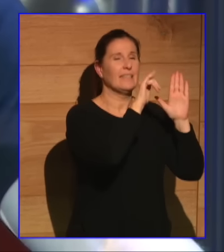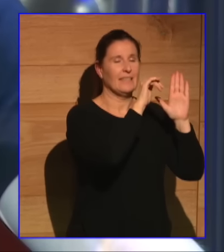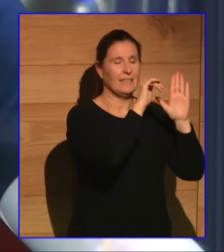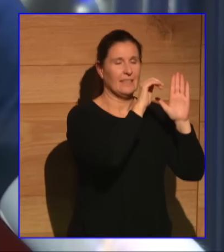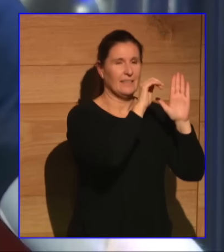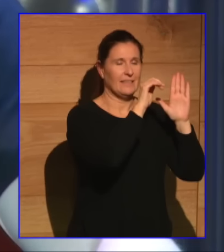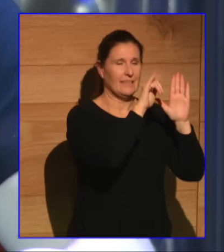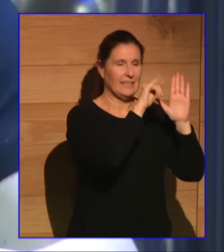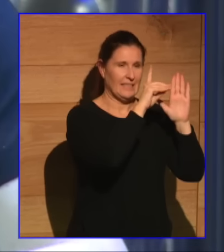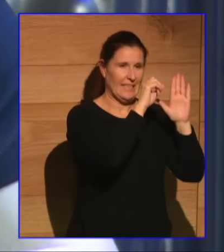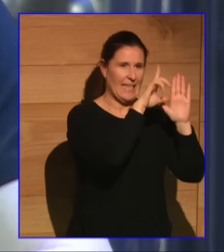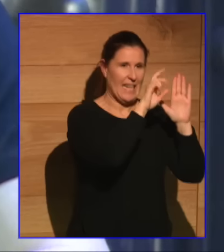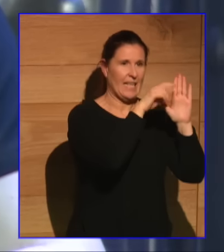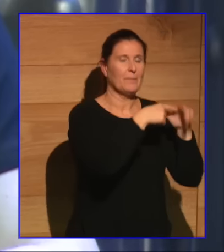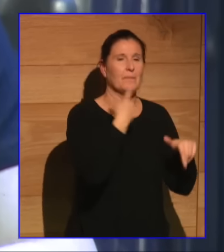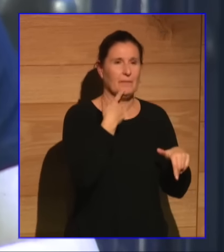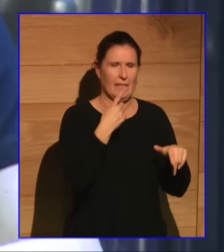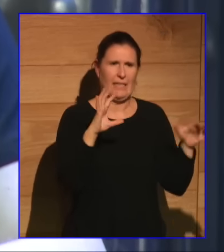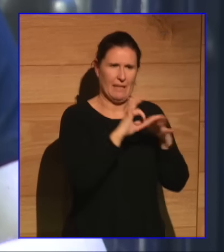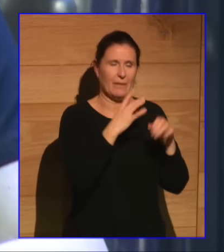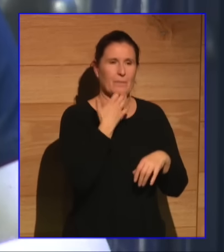decir, el doctor Alan Grant